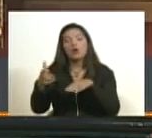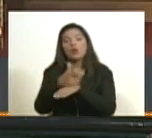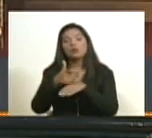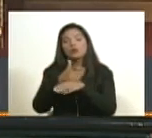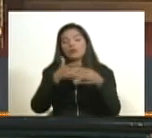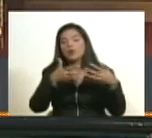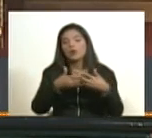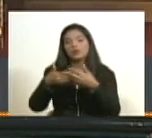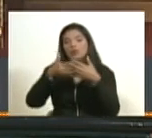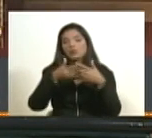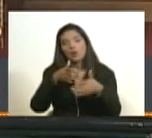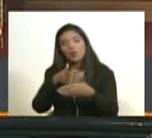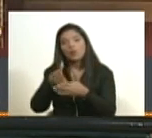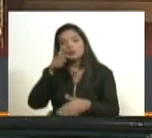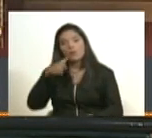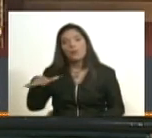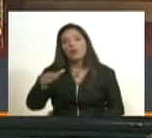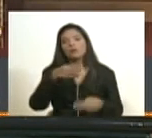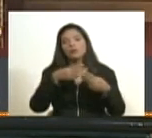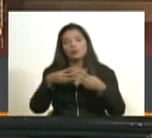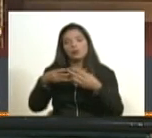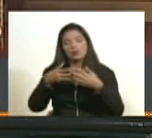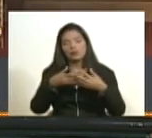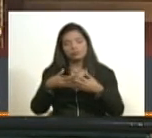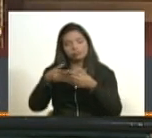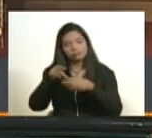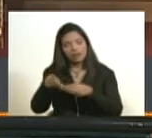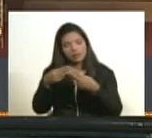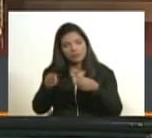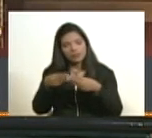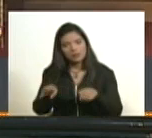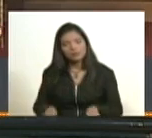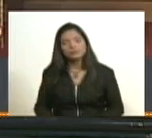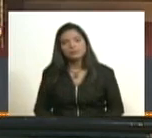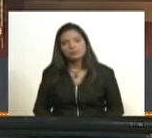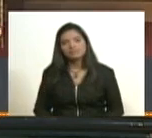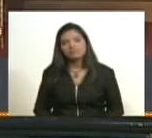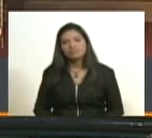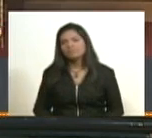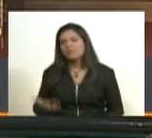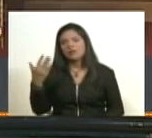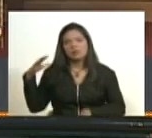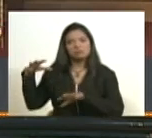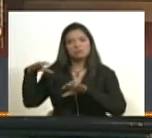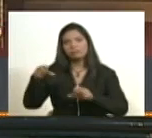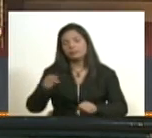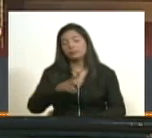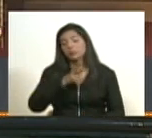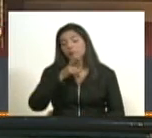con el pueblo de Panamá, con Chorrillo, en aquella invasión infame.